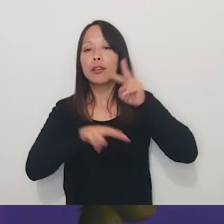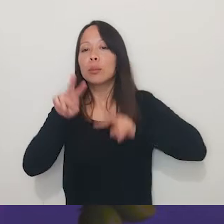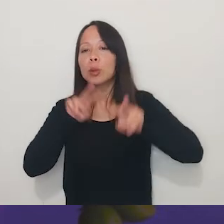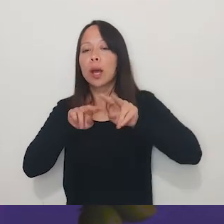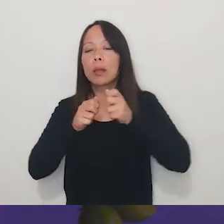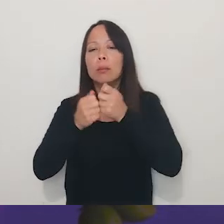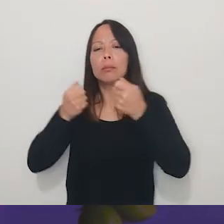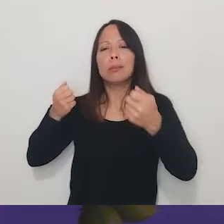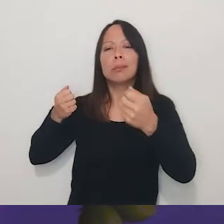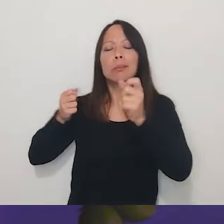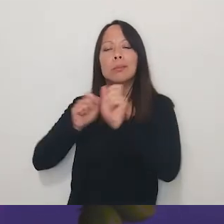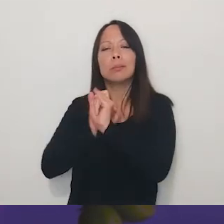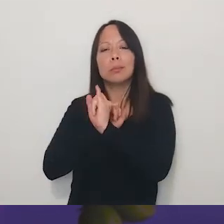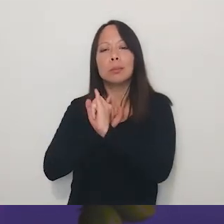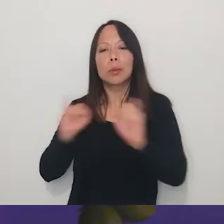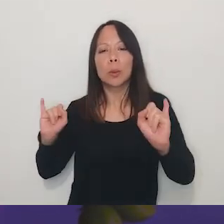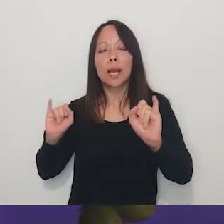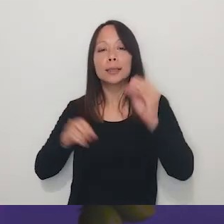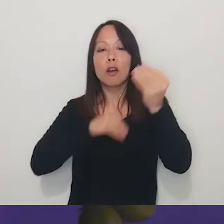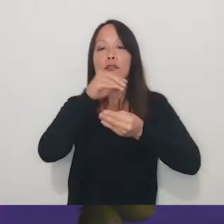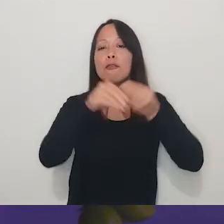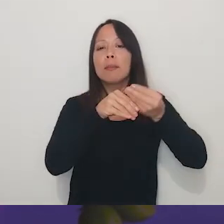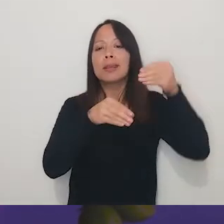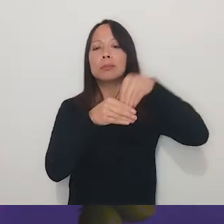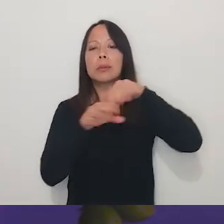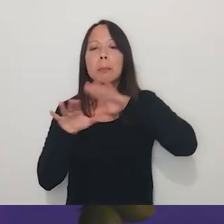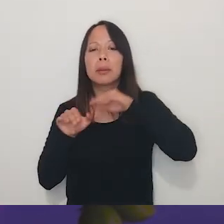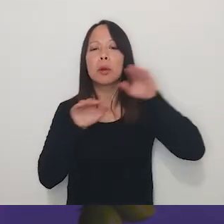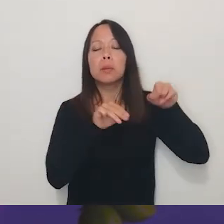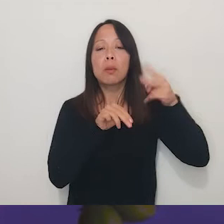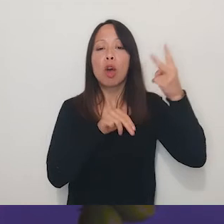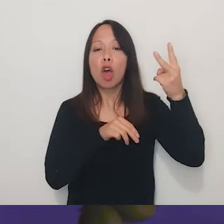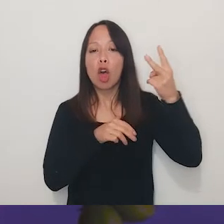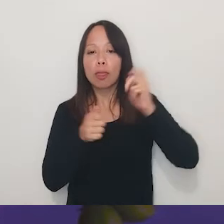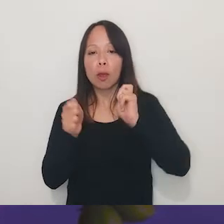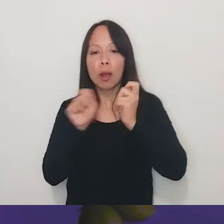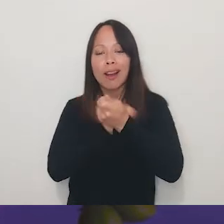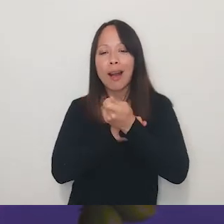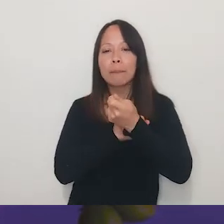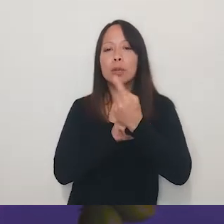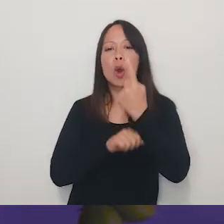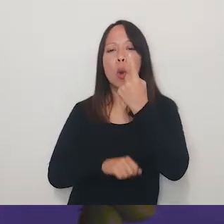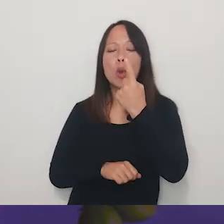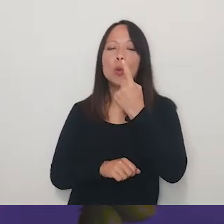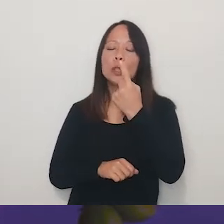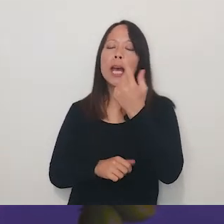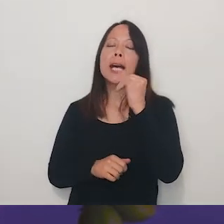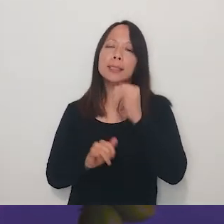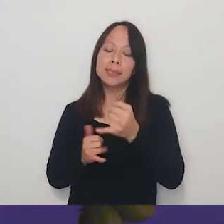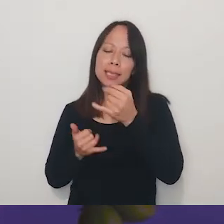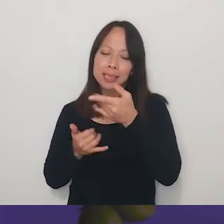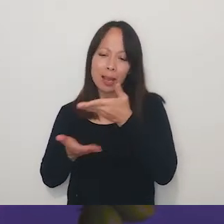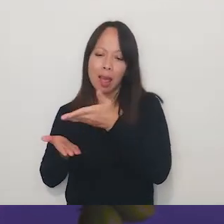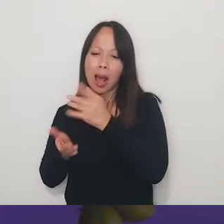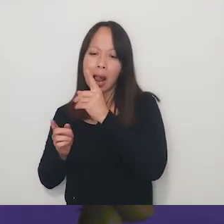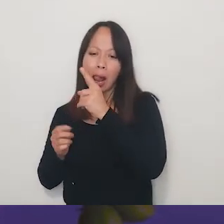estaban buscando para publicarlo es que haya otra familia que también tenía dos variantes más débiles, porque con uno puede